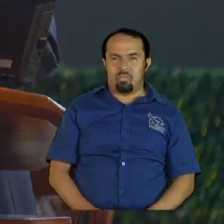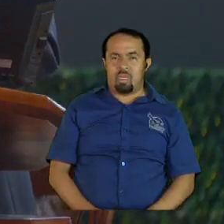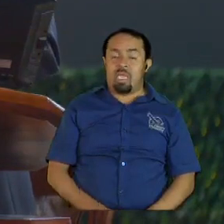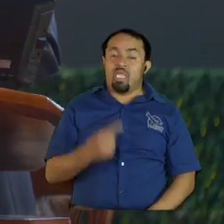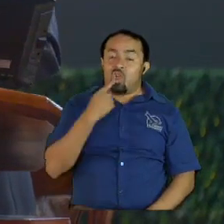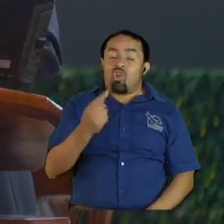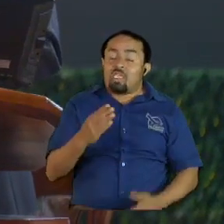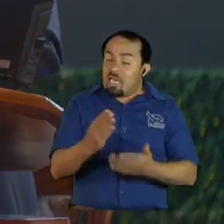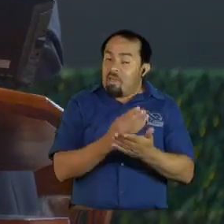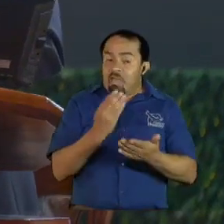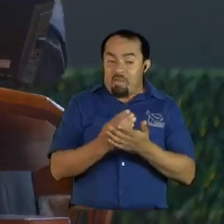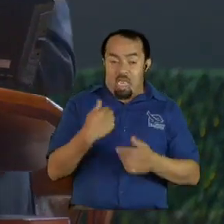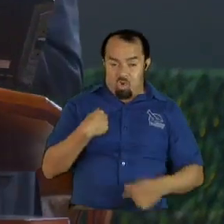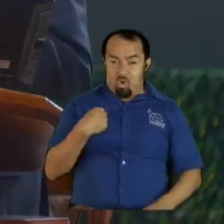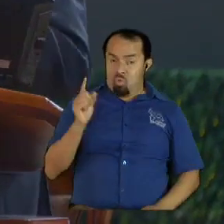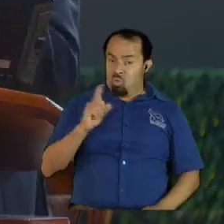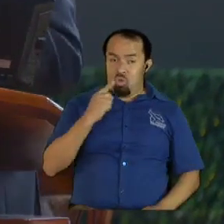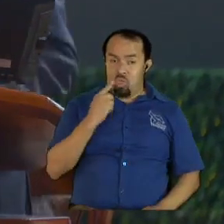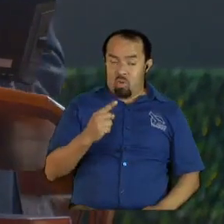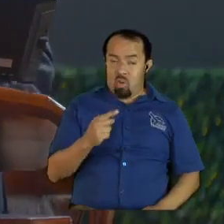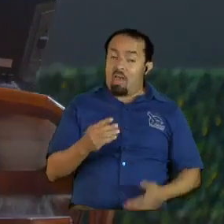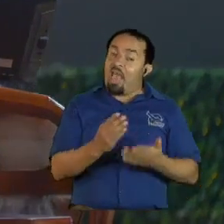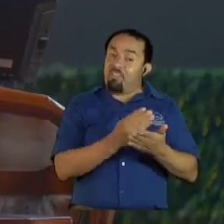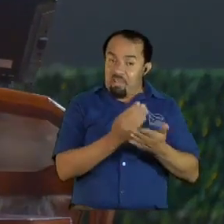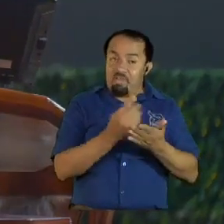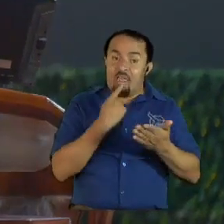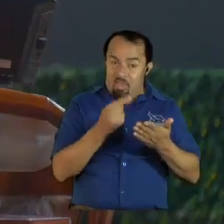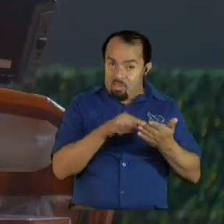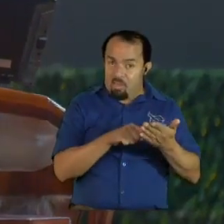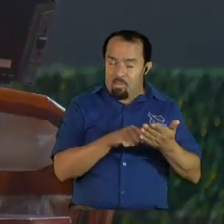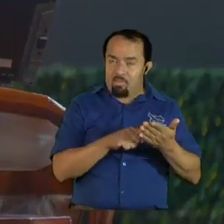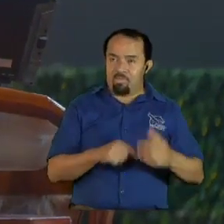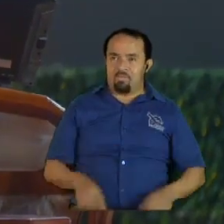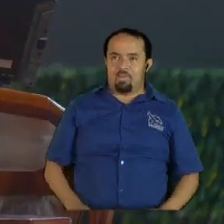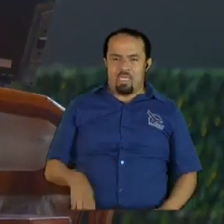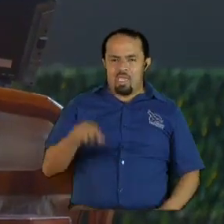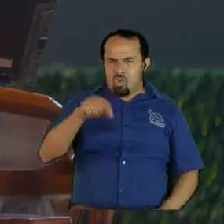no lo digo yo. ¿Sabe qué? Ya lo estoy viendo raro, fíjese.